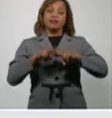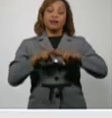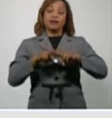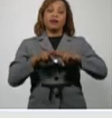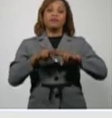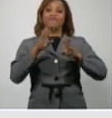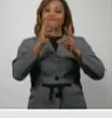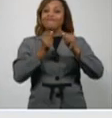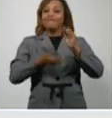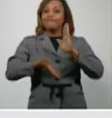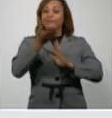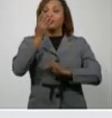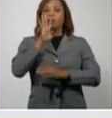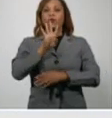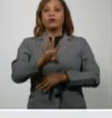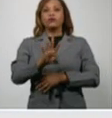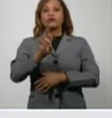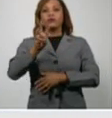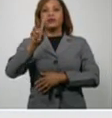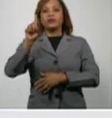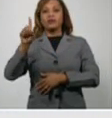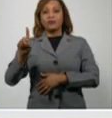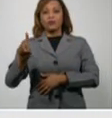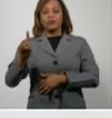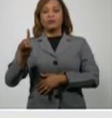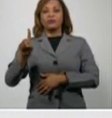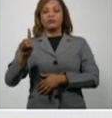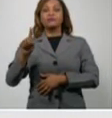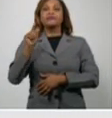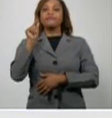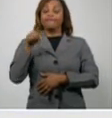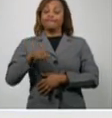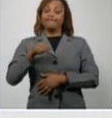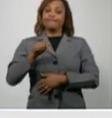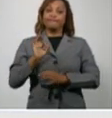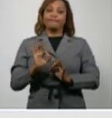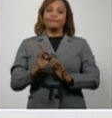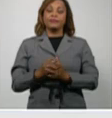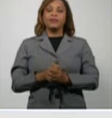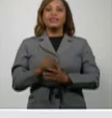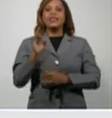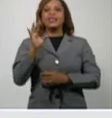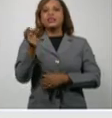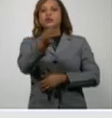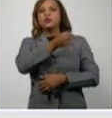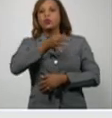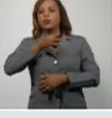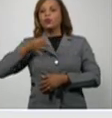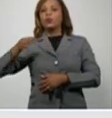elevada, 431 casos autóctonos en sus 15 municipios,